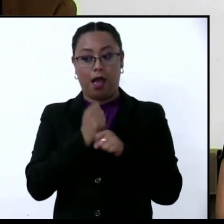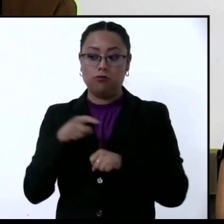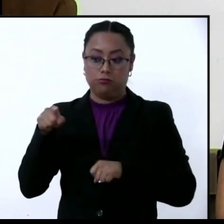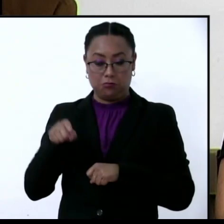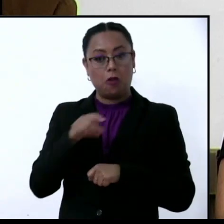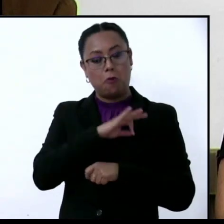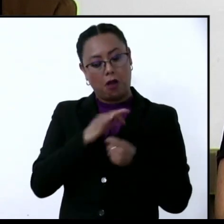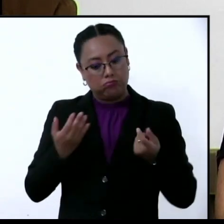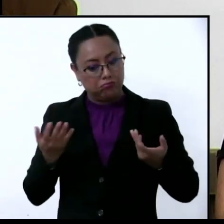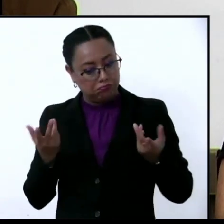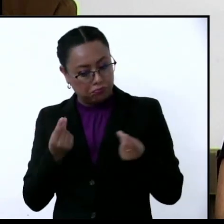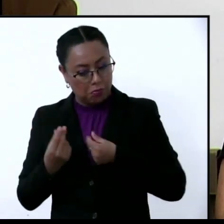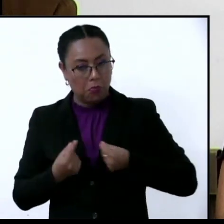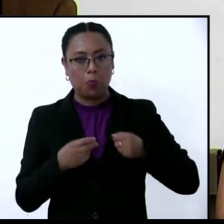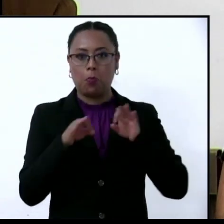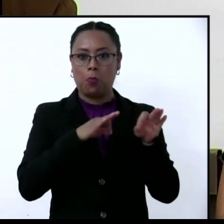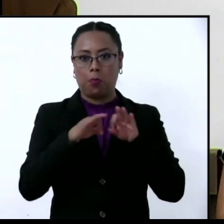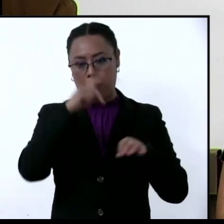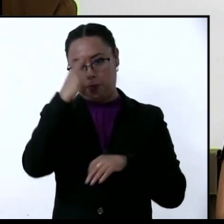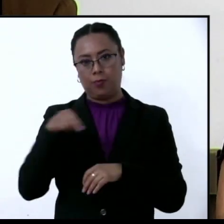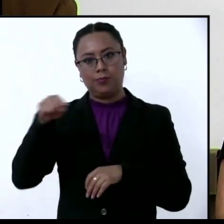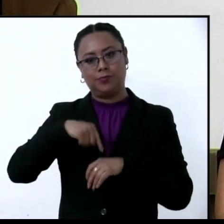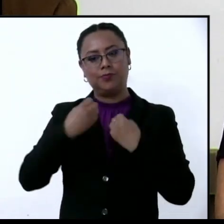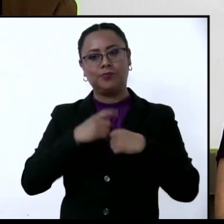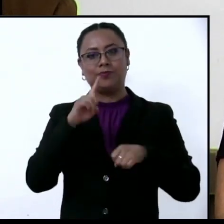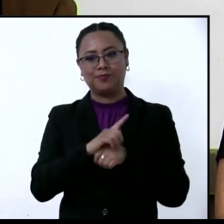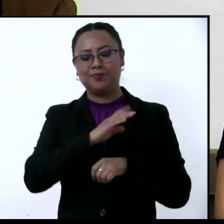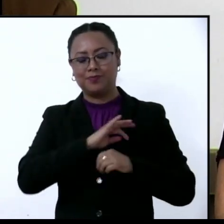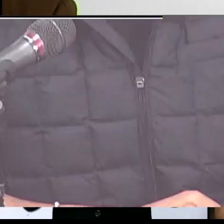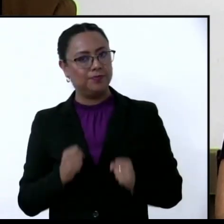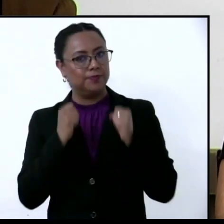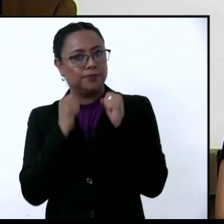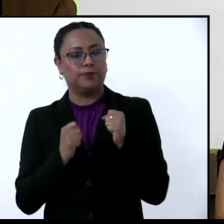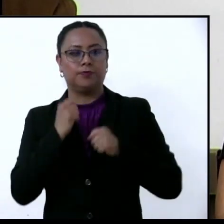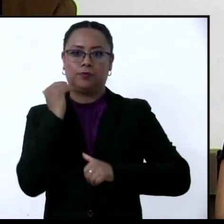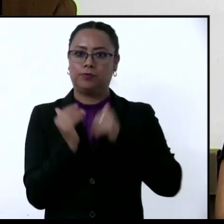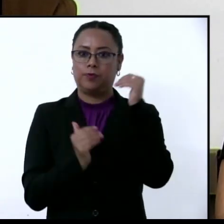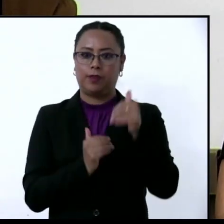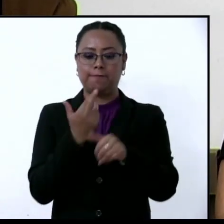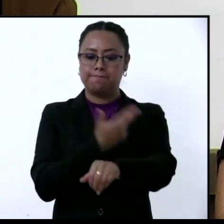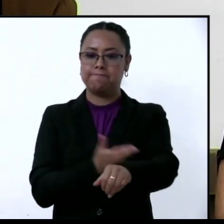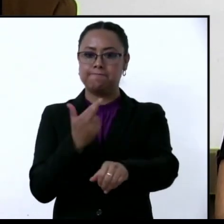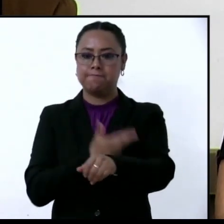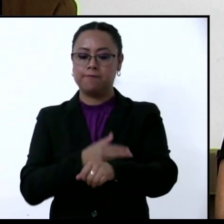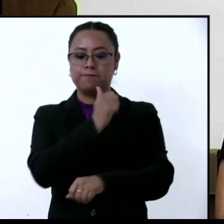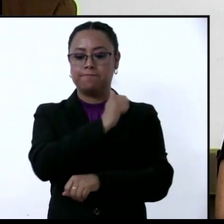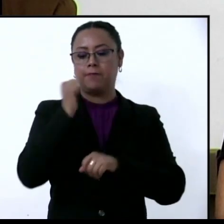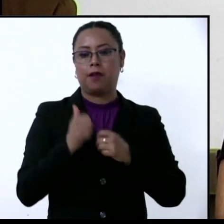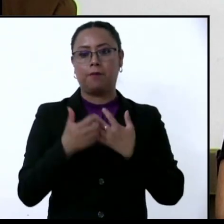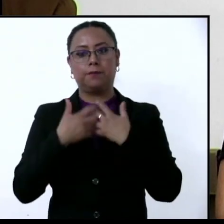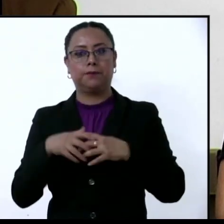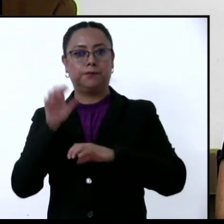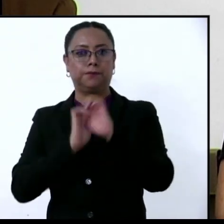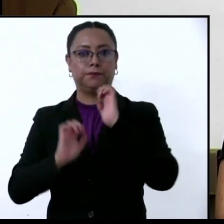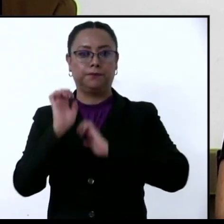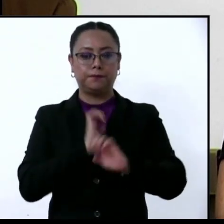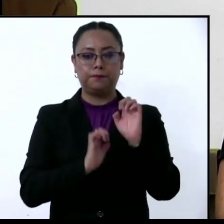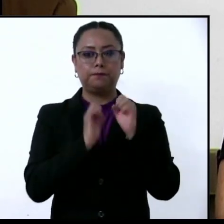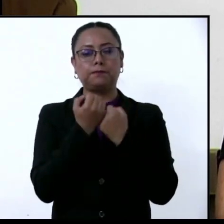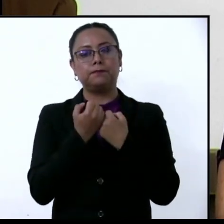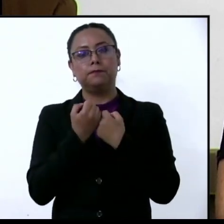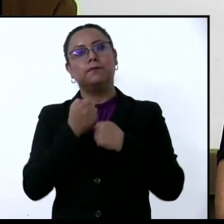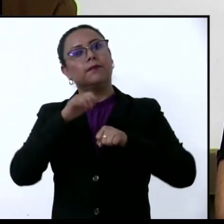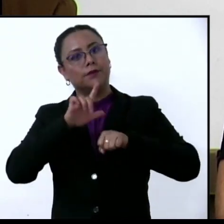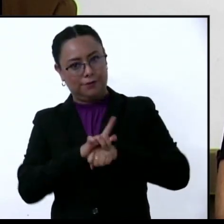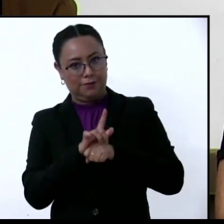para que puedan tener la posibilidad de fortalecer los procesos de organización de las empresas de economía social y solidaria, pero